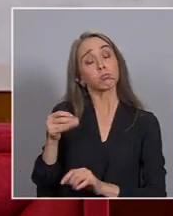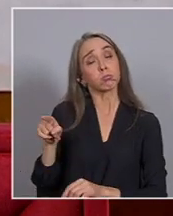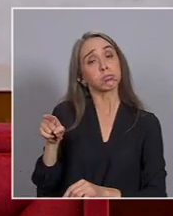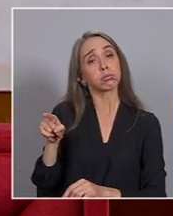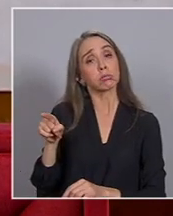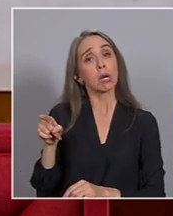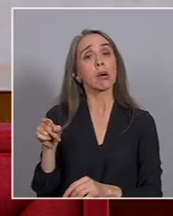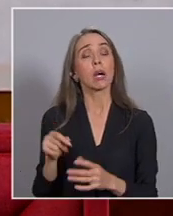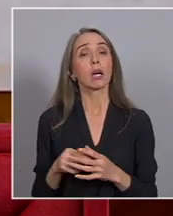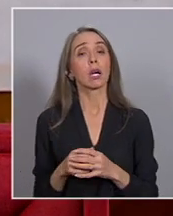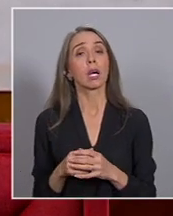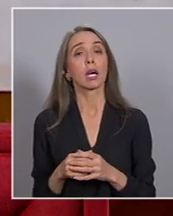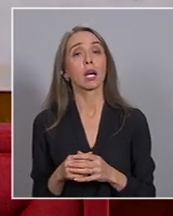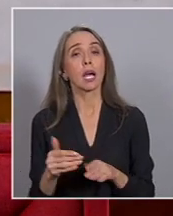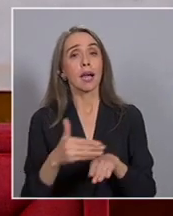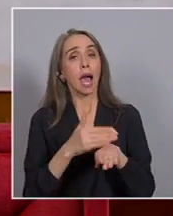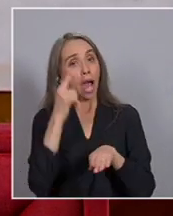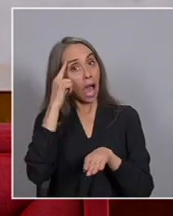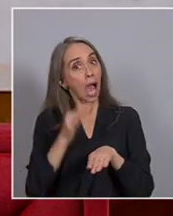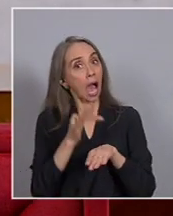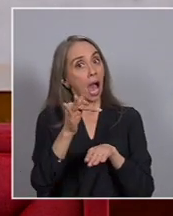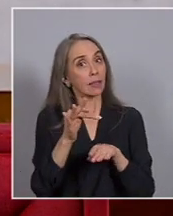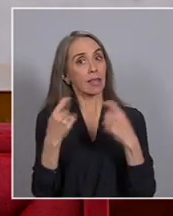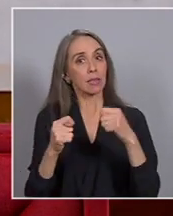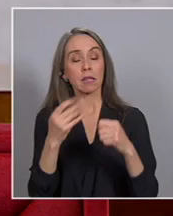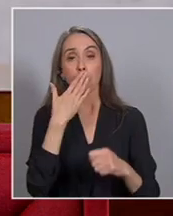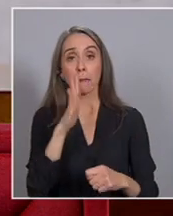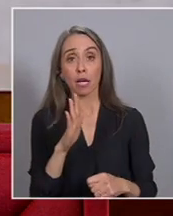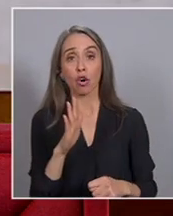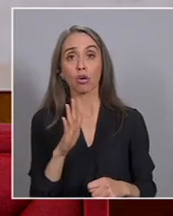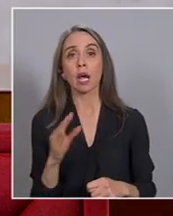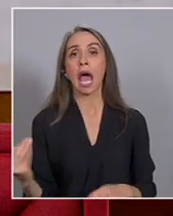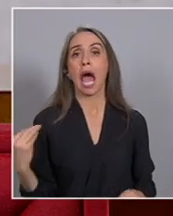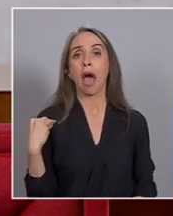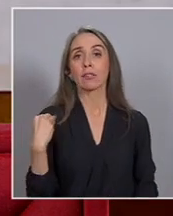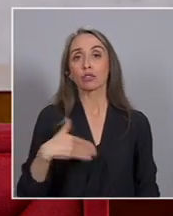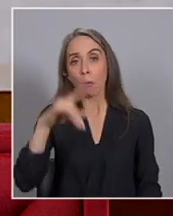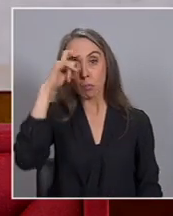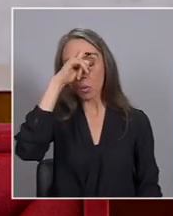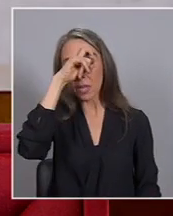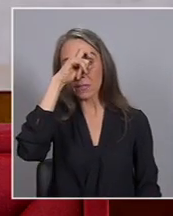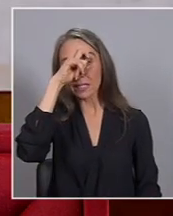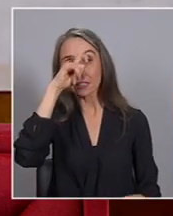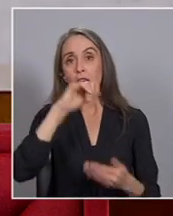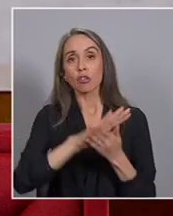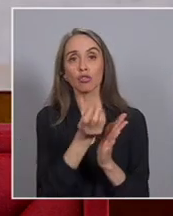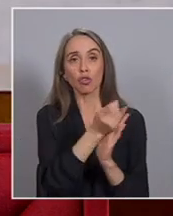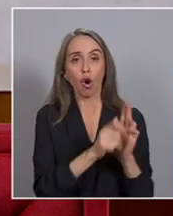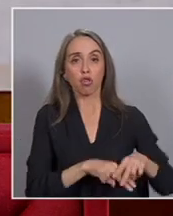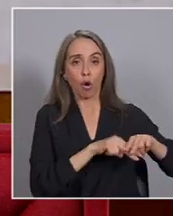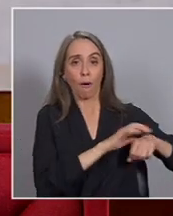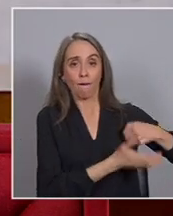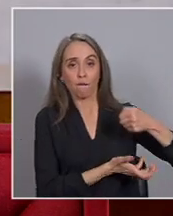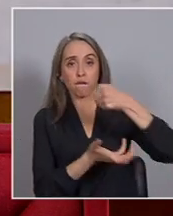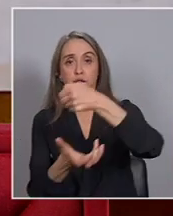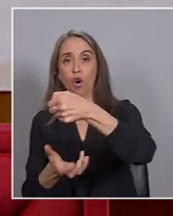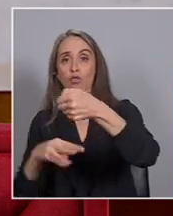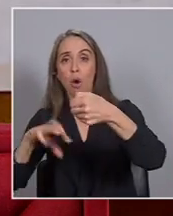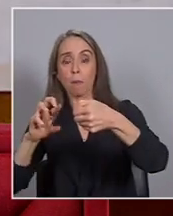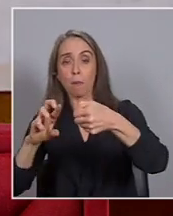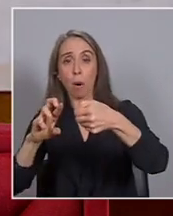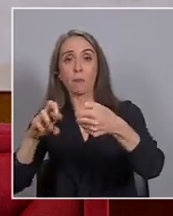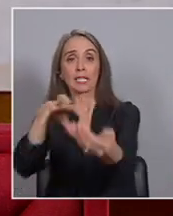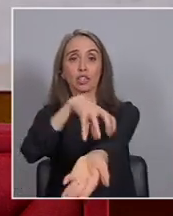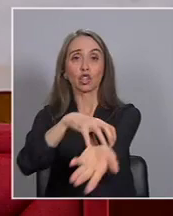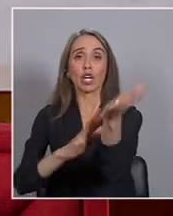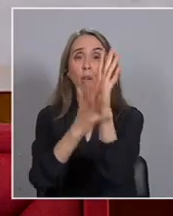para anticiparnos y tratar de mejorarla, en que iba a ser muy difícil ejecutar todo el presupuesto que le habíamos asignado al MOP en la